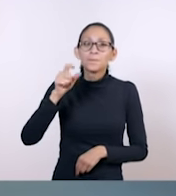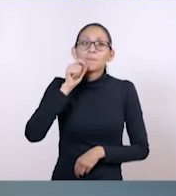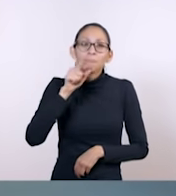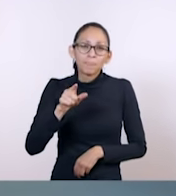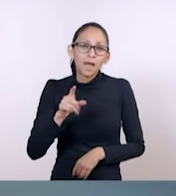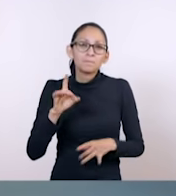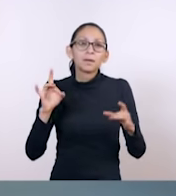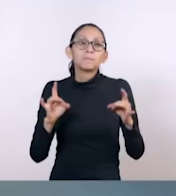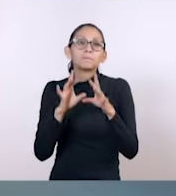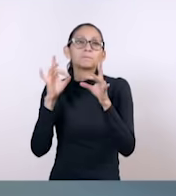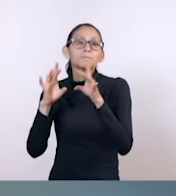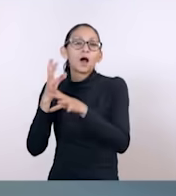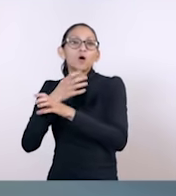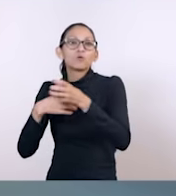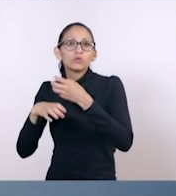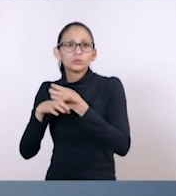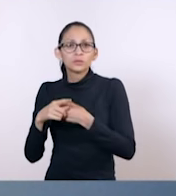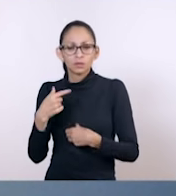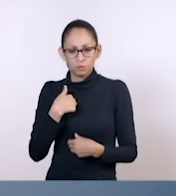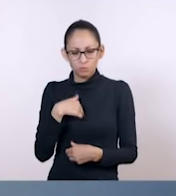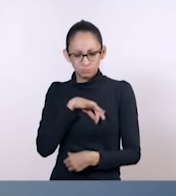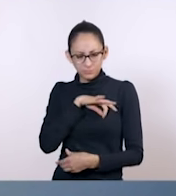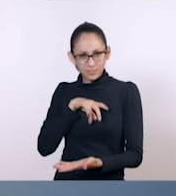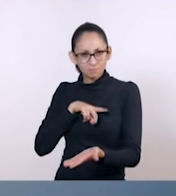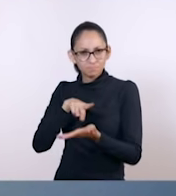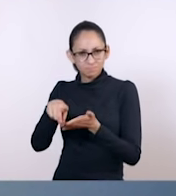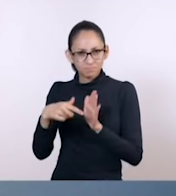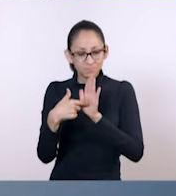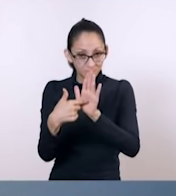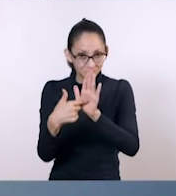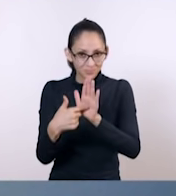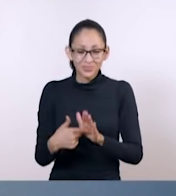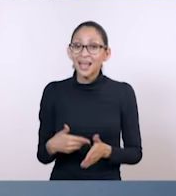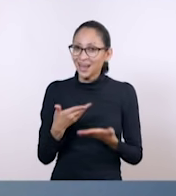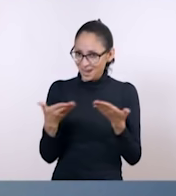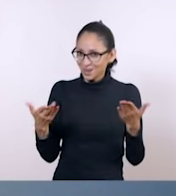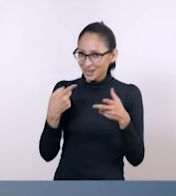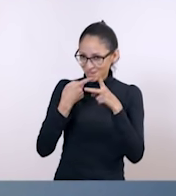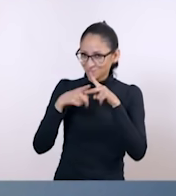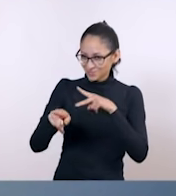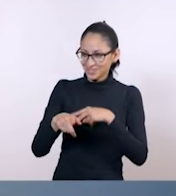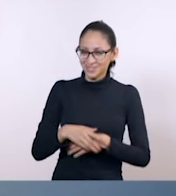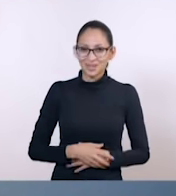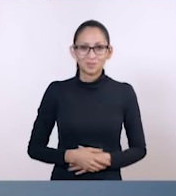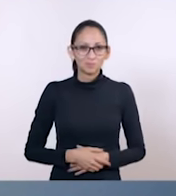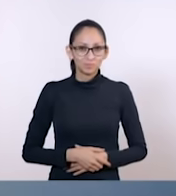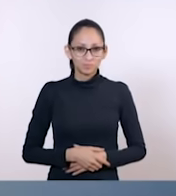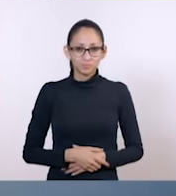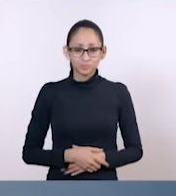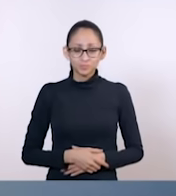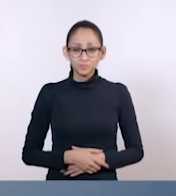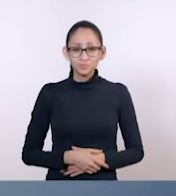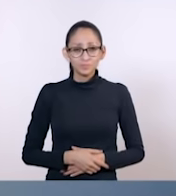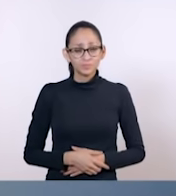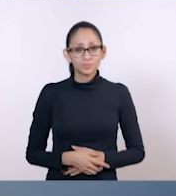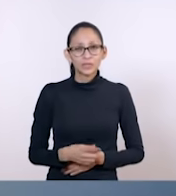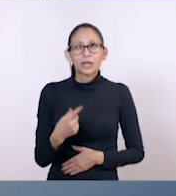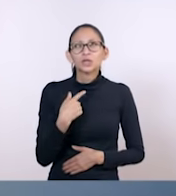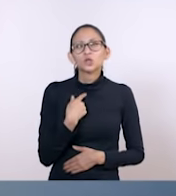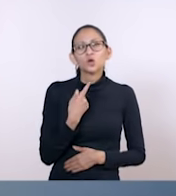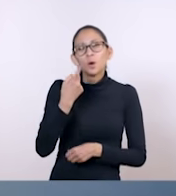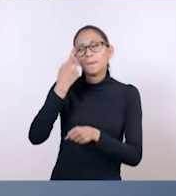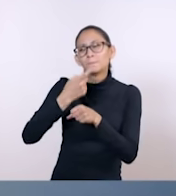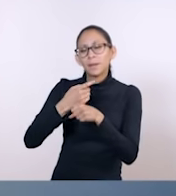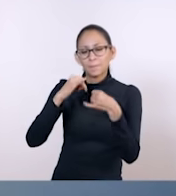situaciones en las que han ejercido sus derechos. ¿Lo quieres hacer? Sí, claro que sí. Muy bien, pues vamos a empezar. Muy bien. A ver. Voy a colgar